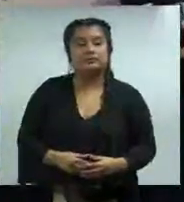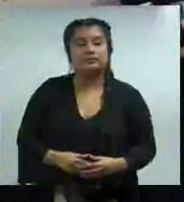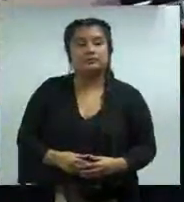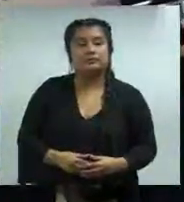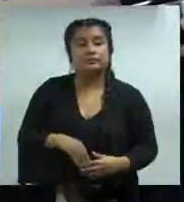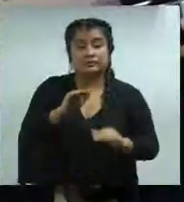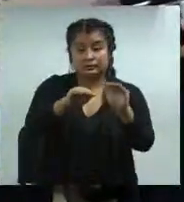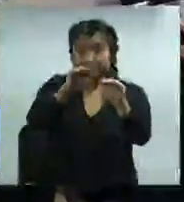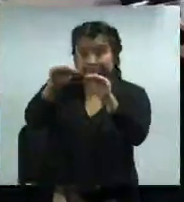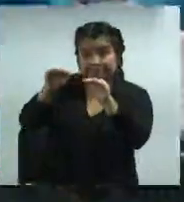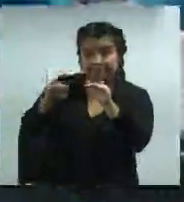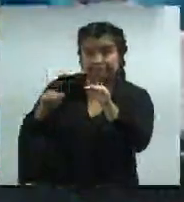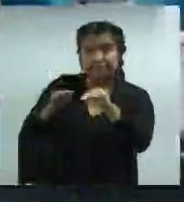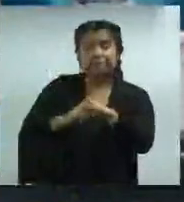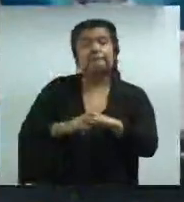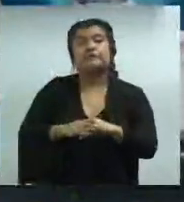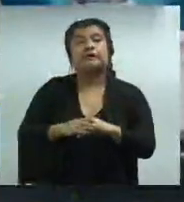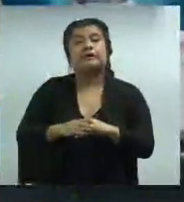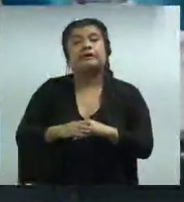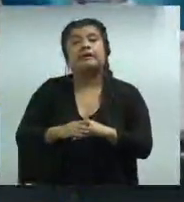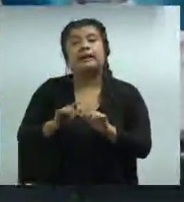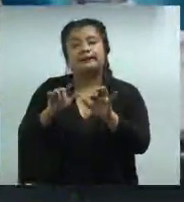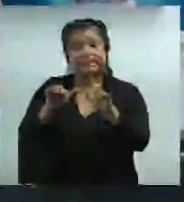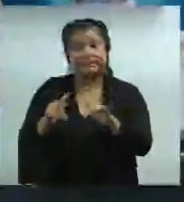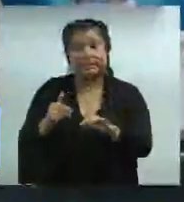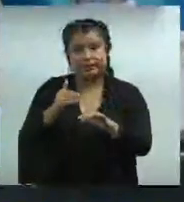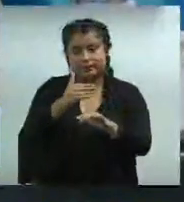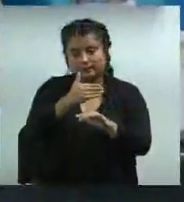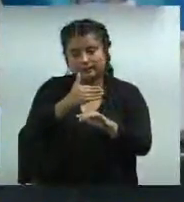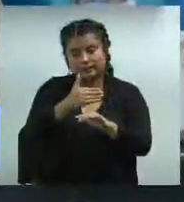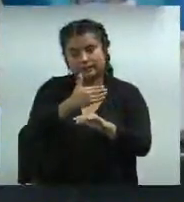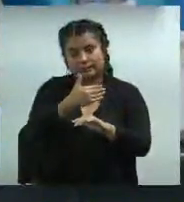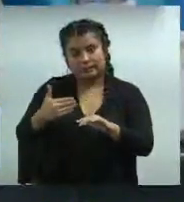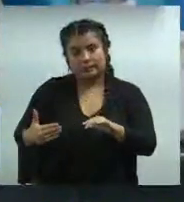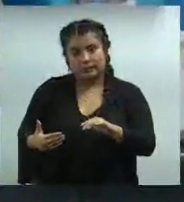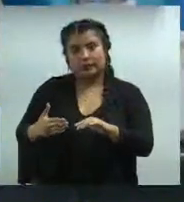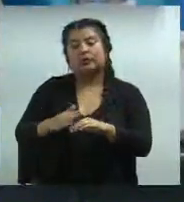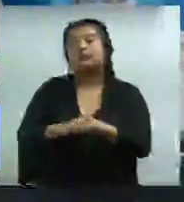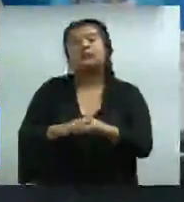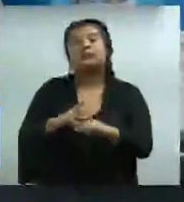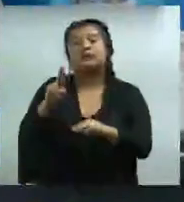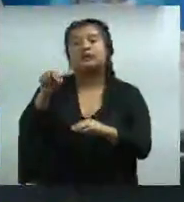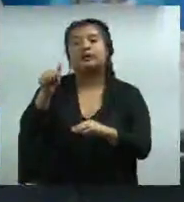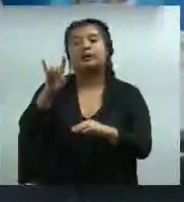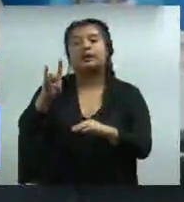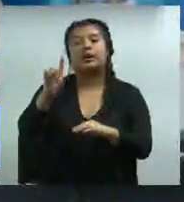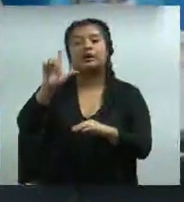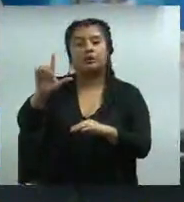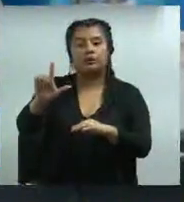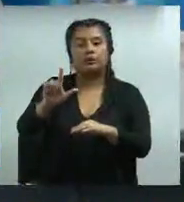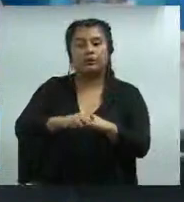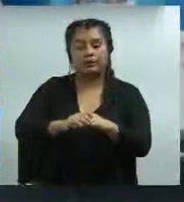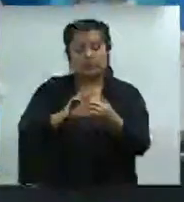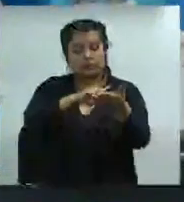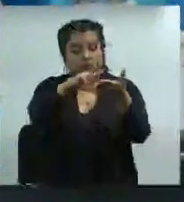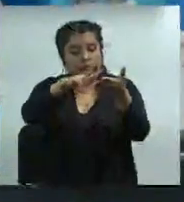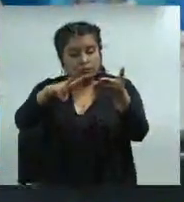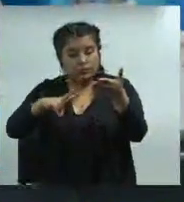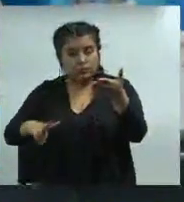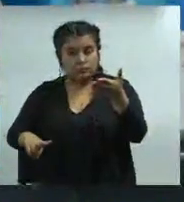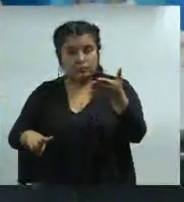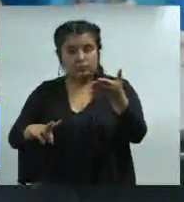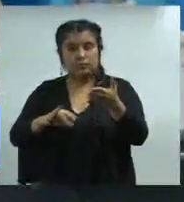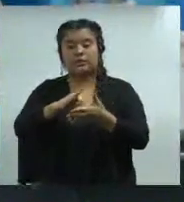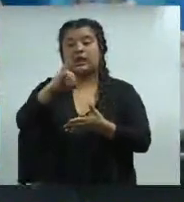Le solicito al señor secretario Raúl Solórzano dar lectura al proyecto de orden del día de la sesión plenaria para